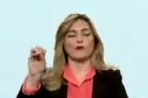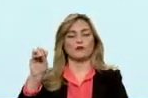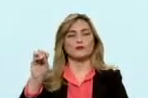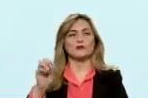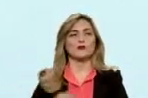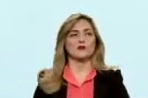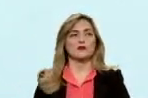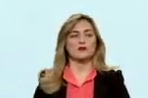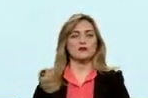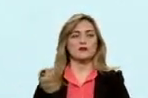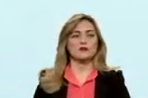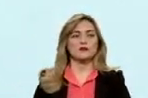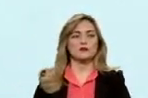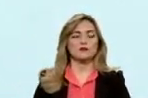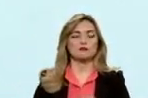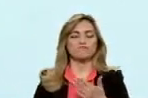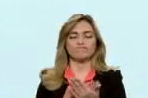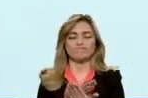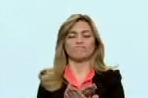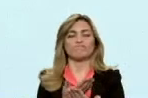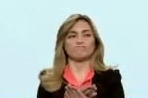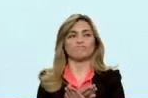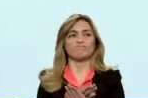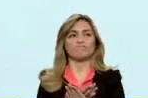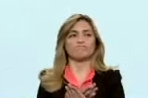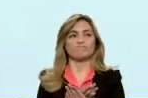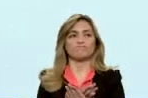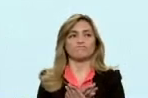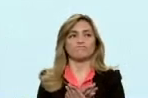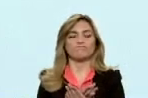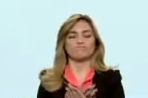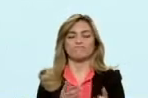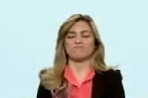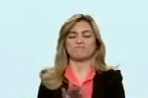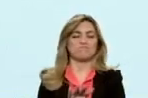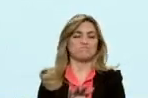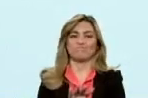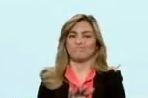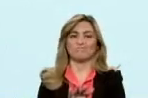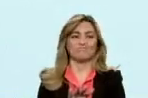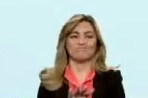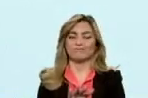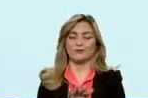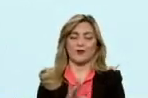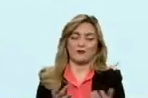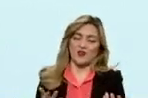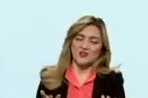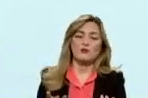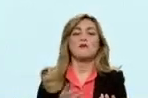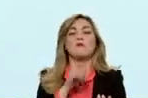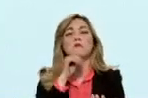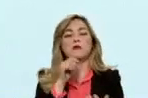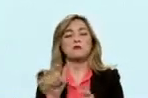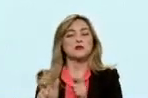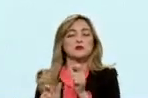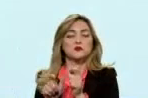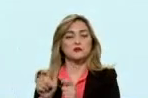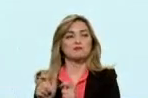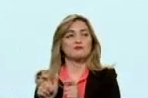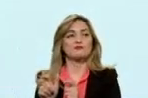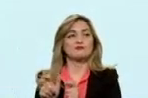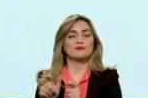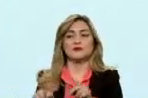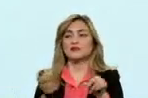con su planteamiento en el sentido de que es una medida incompleta, dado que efectivamente las personas tienen que tener